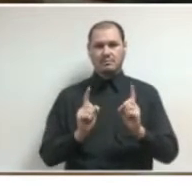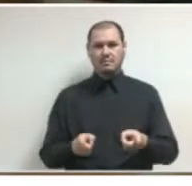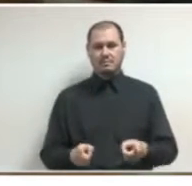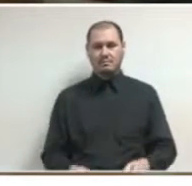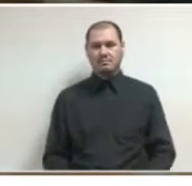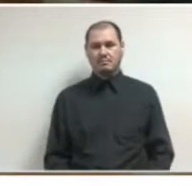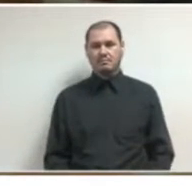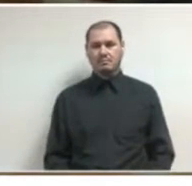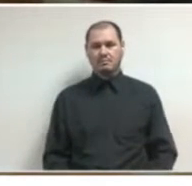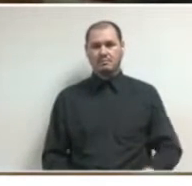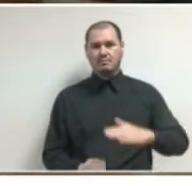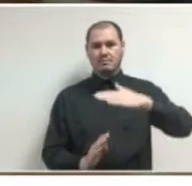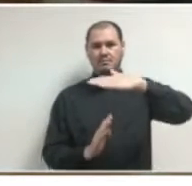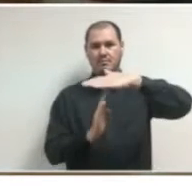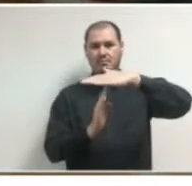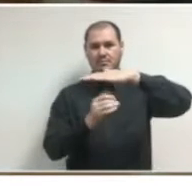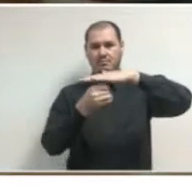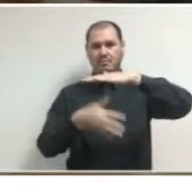Doctor Fletes.